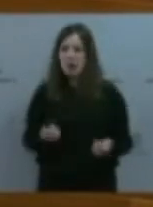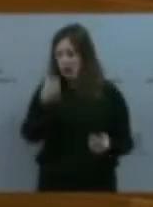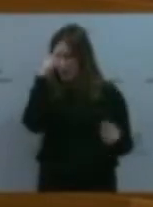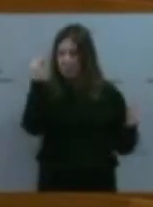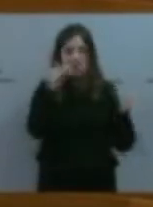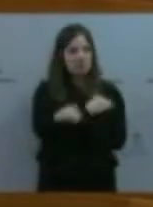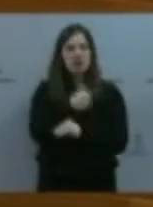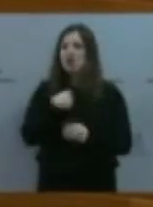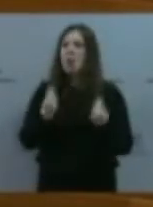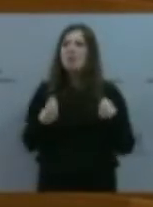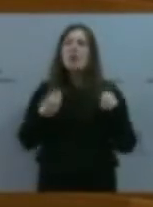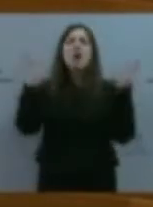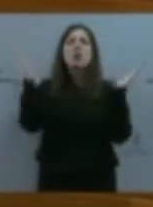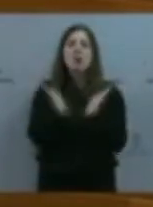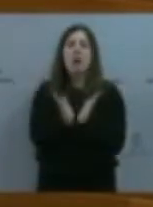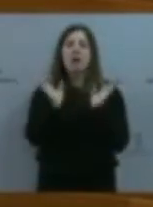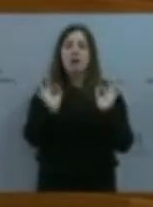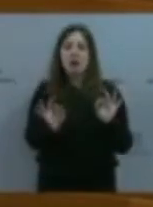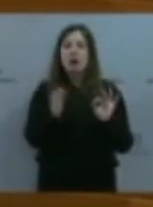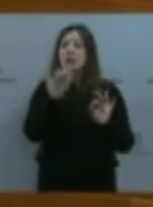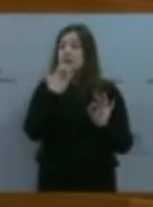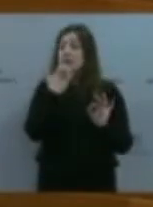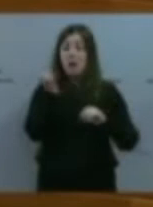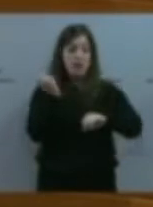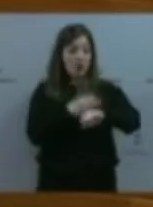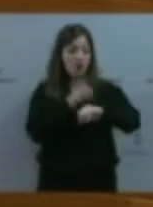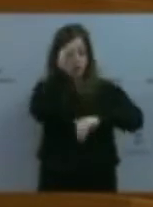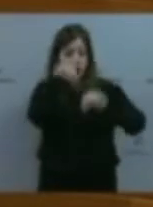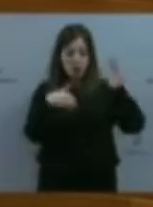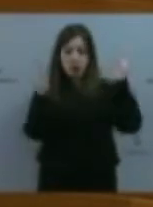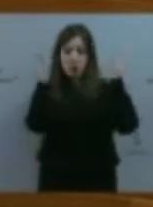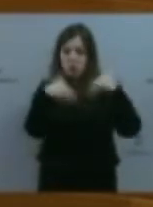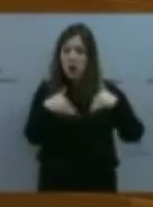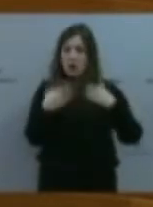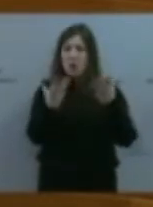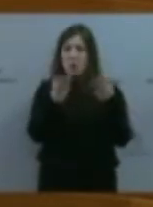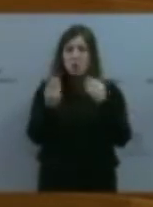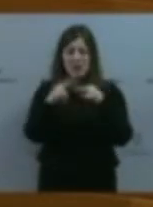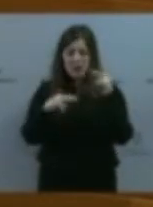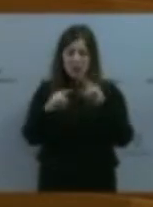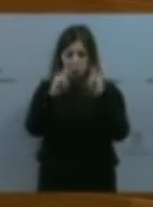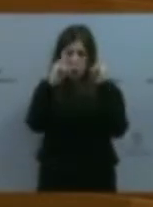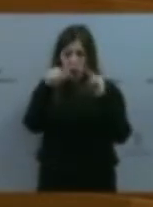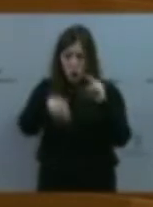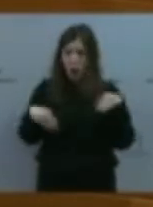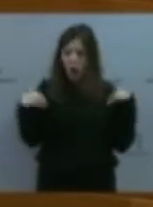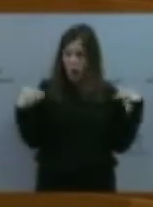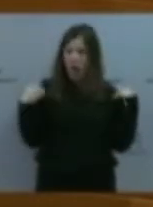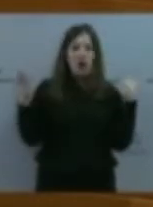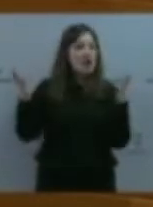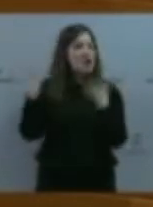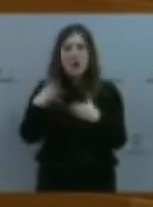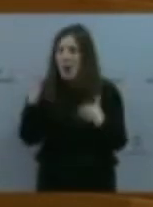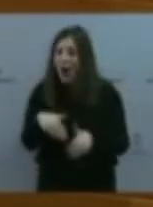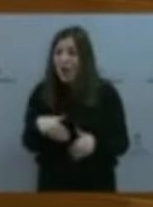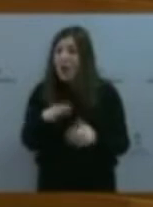hubiera sido por los fondos, muchas de las infraestructuras que hoy disfrutamos no existirían por la incapacidad. Eso es así. Oiga, los que vivimos en